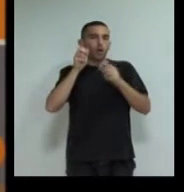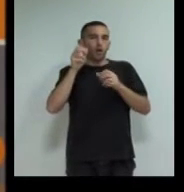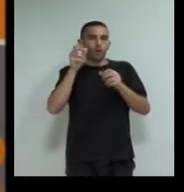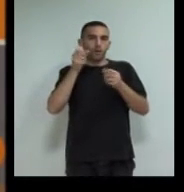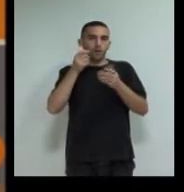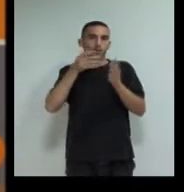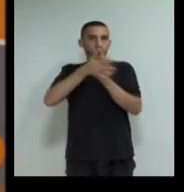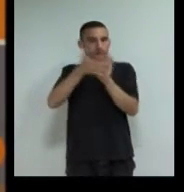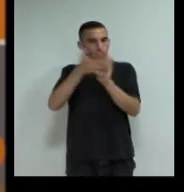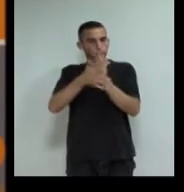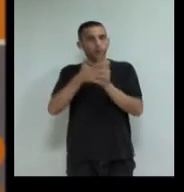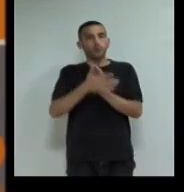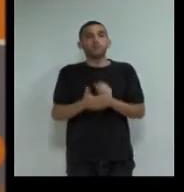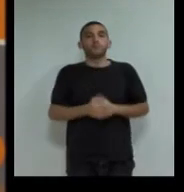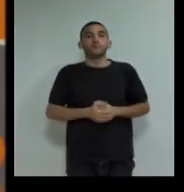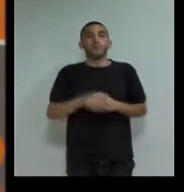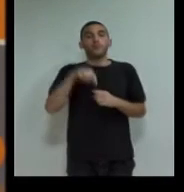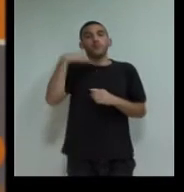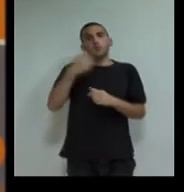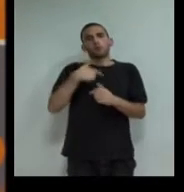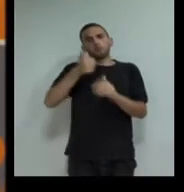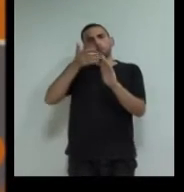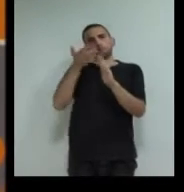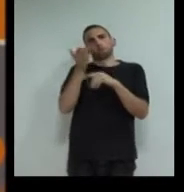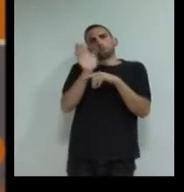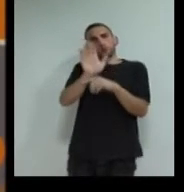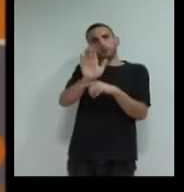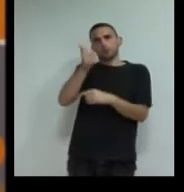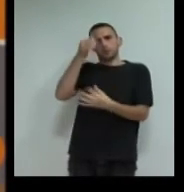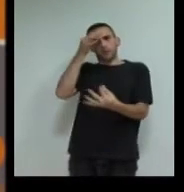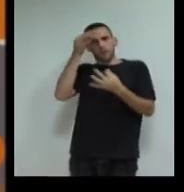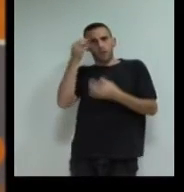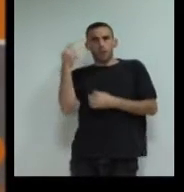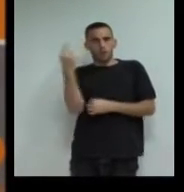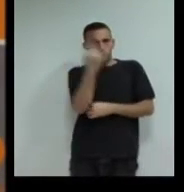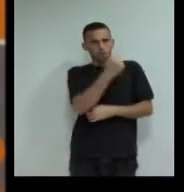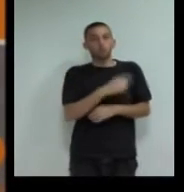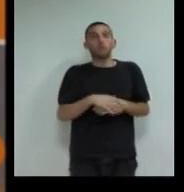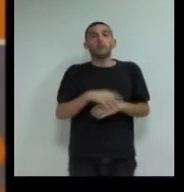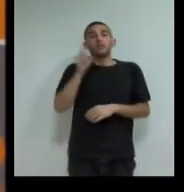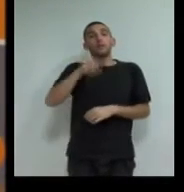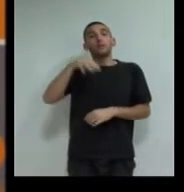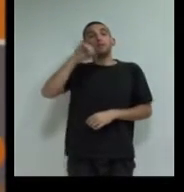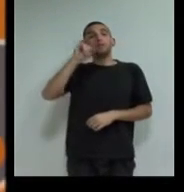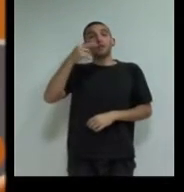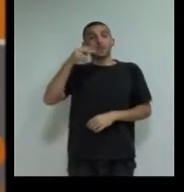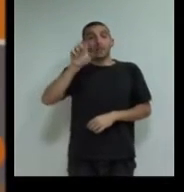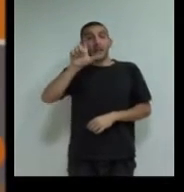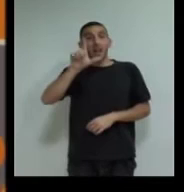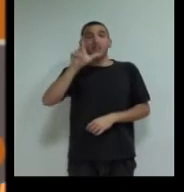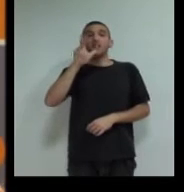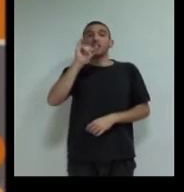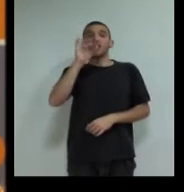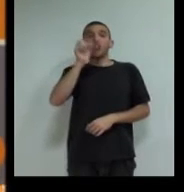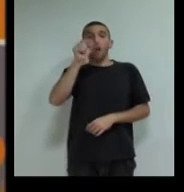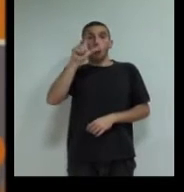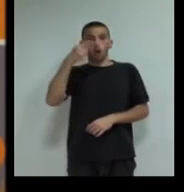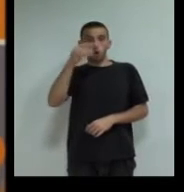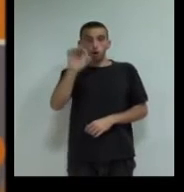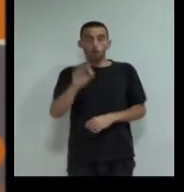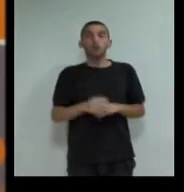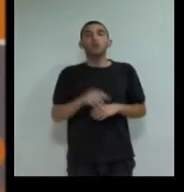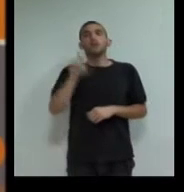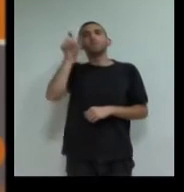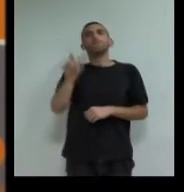Luego os presentaré ya un poquito más en detalle a cada uno, ¿no? Tenemos también a Miguel Hidalgo Valdés, que